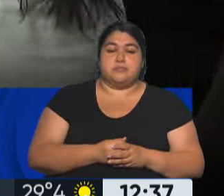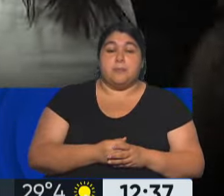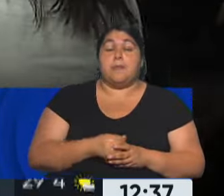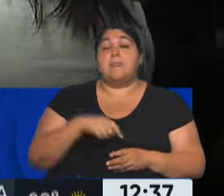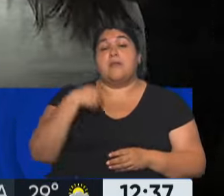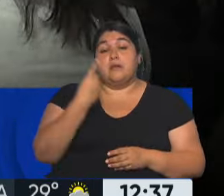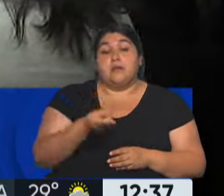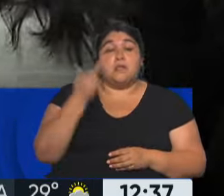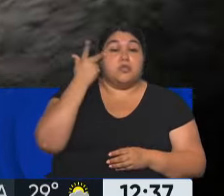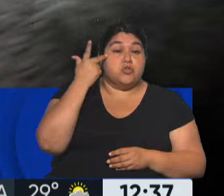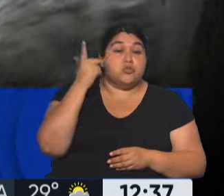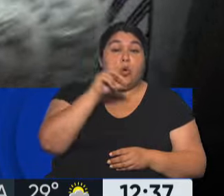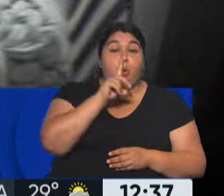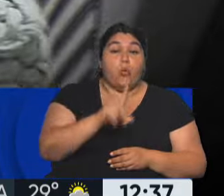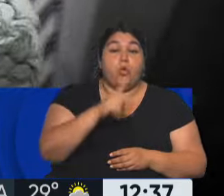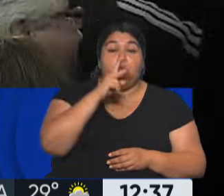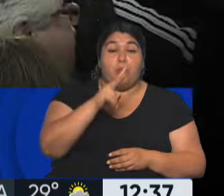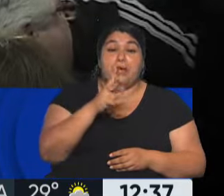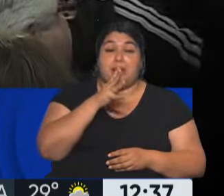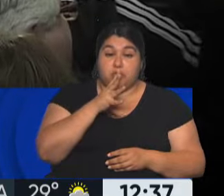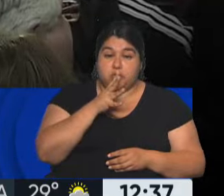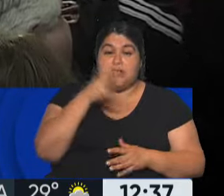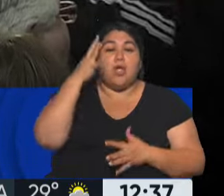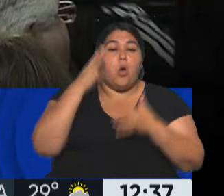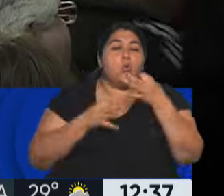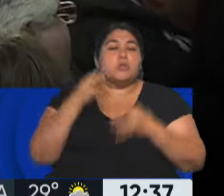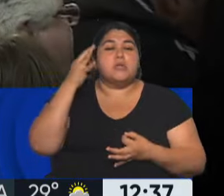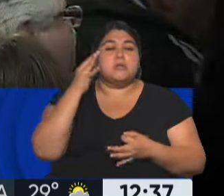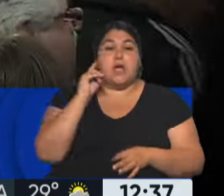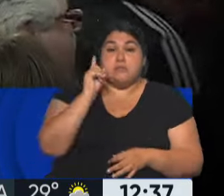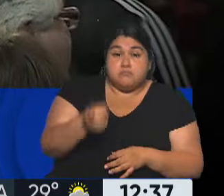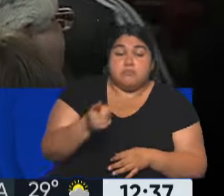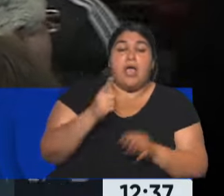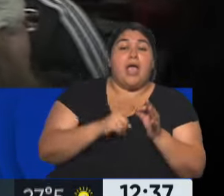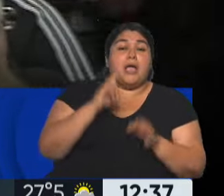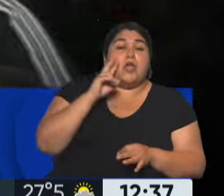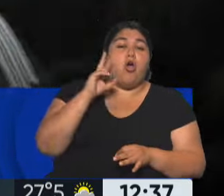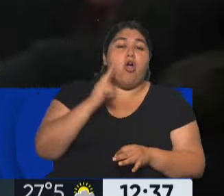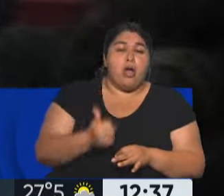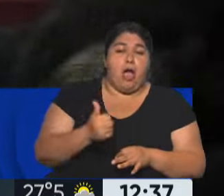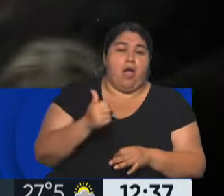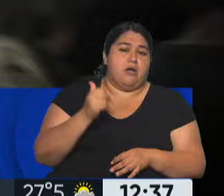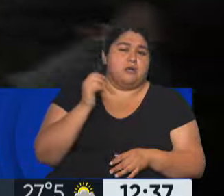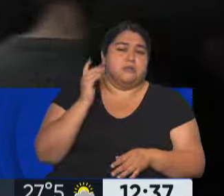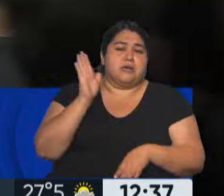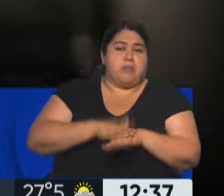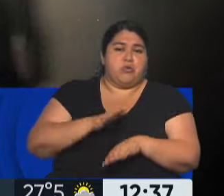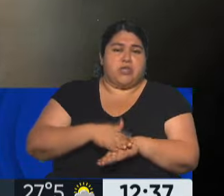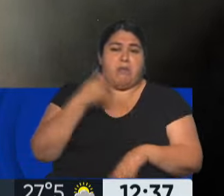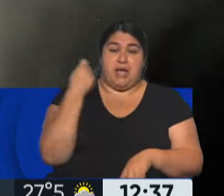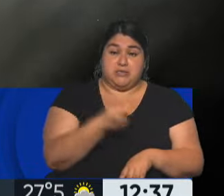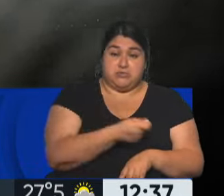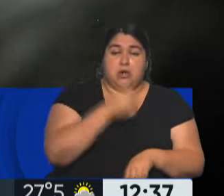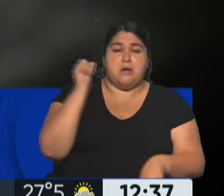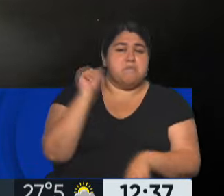Finalmente, el 18 de julio de 2014, la justicia señaló a Quiroga como el único responsable de la masacre y lo condenó a